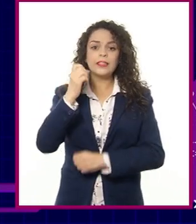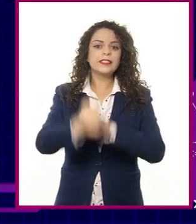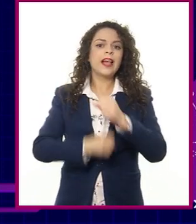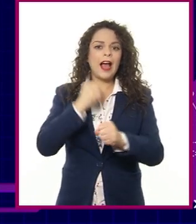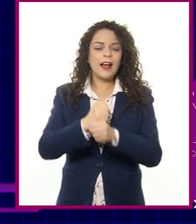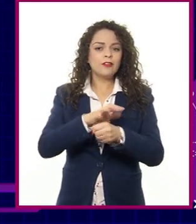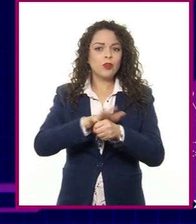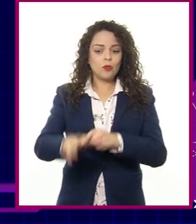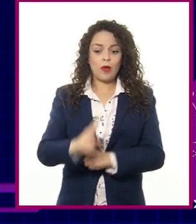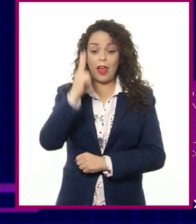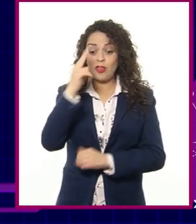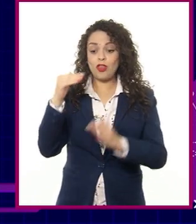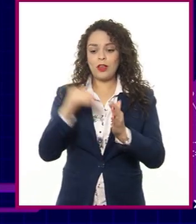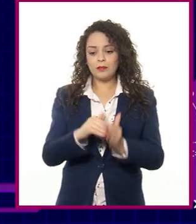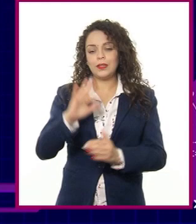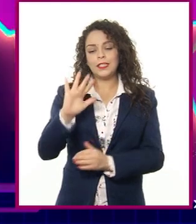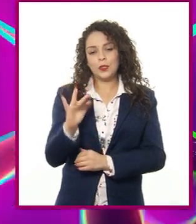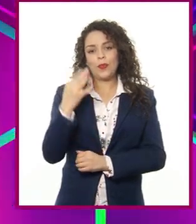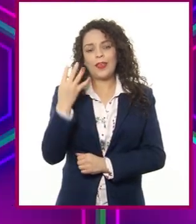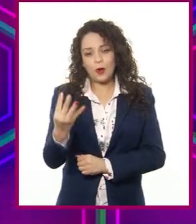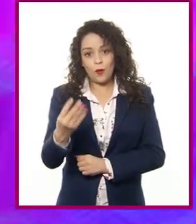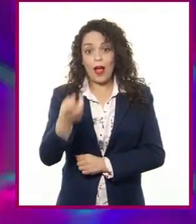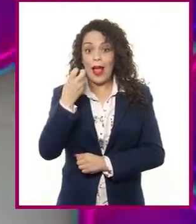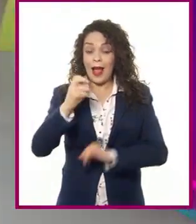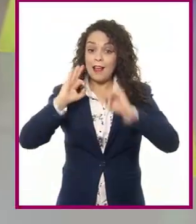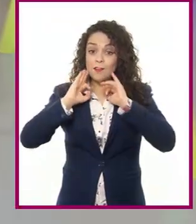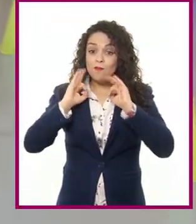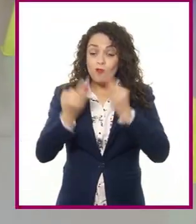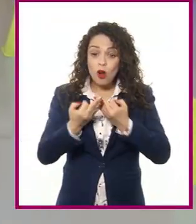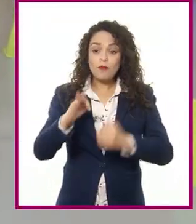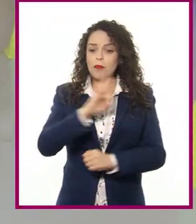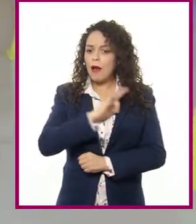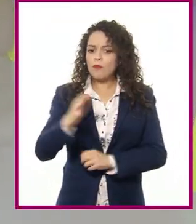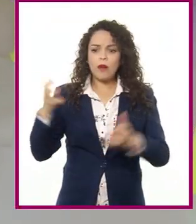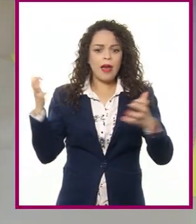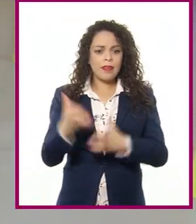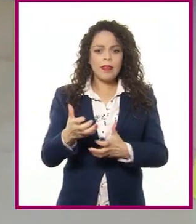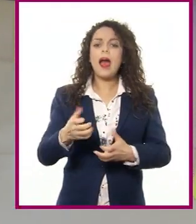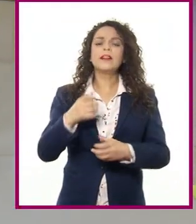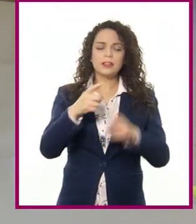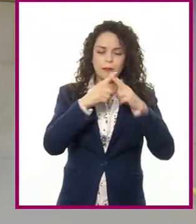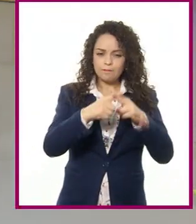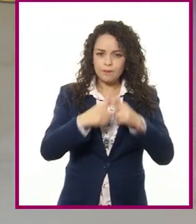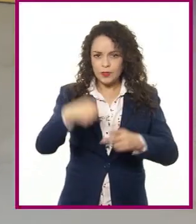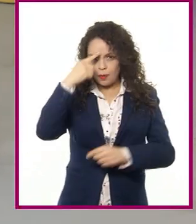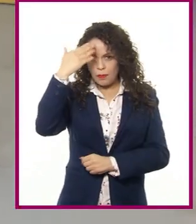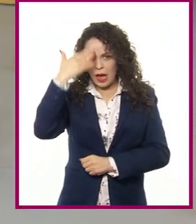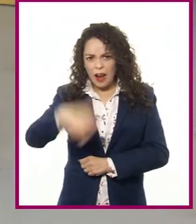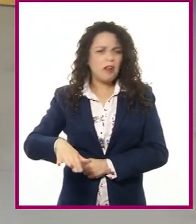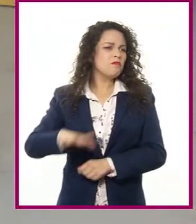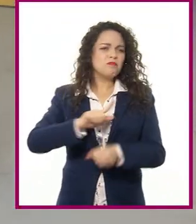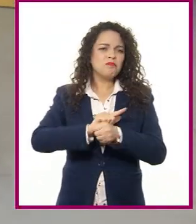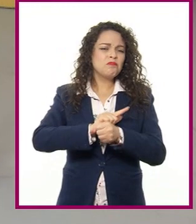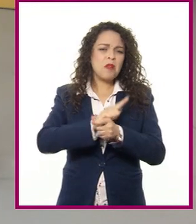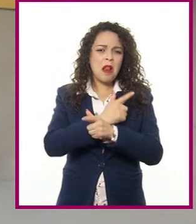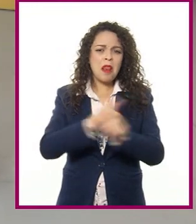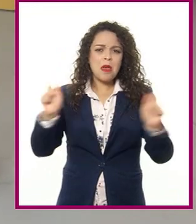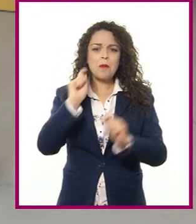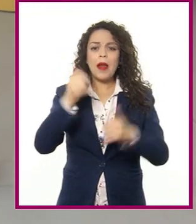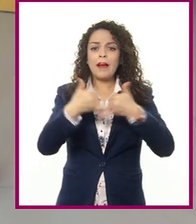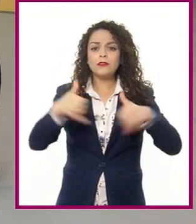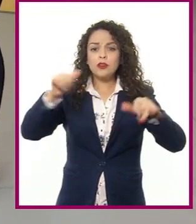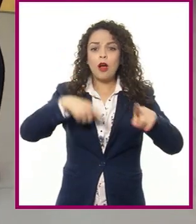2054. De esta forma se puede calcular el año de cualquier Copa Mundial y así comprobar si coincide con el cálculo